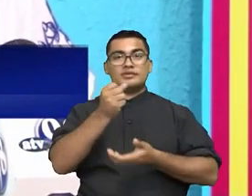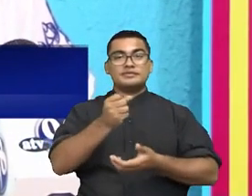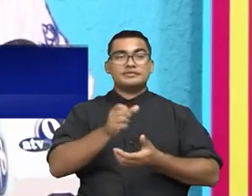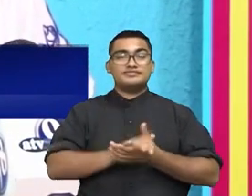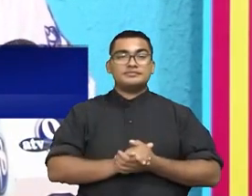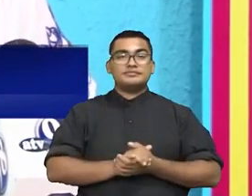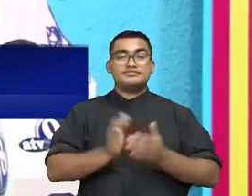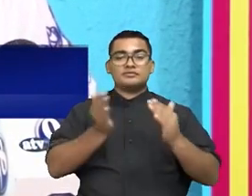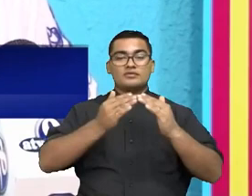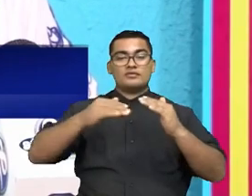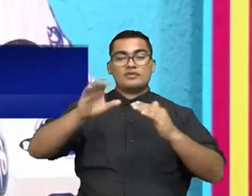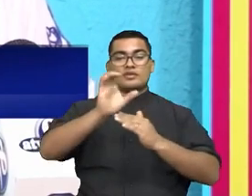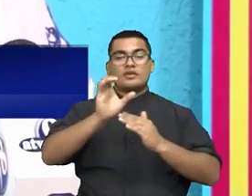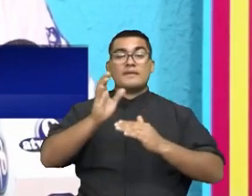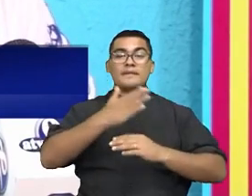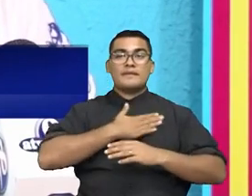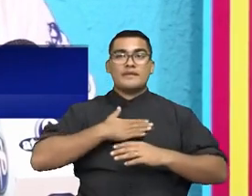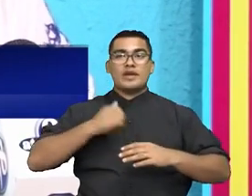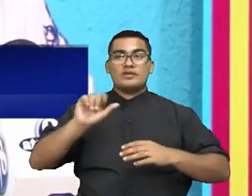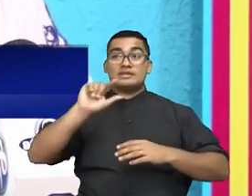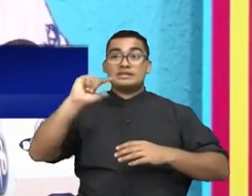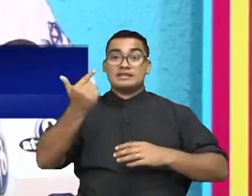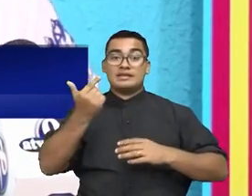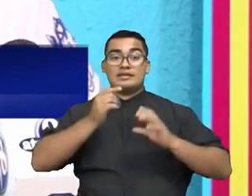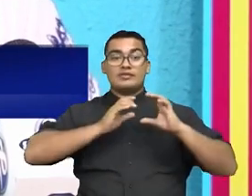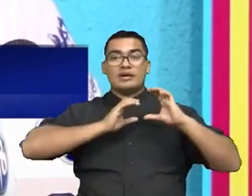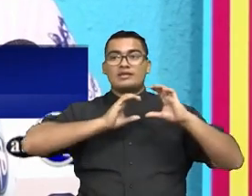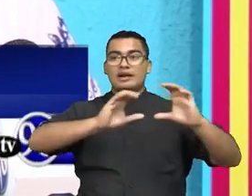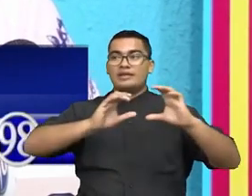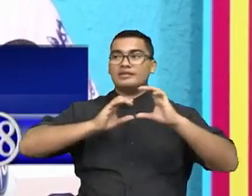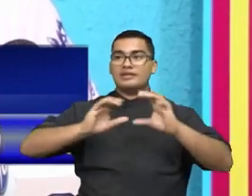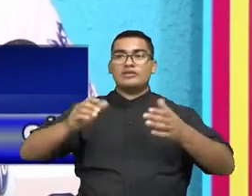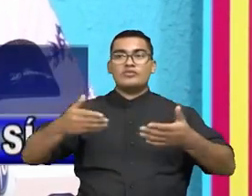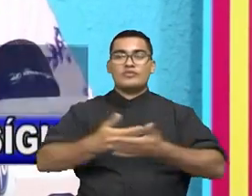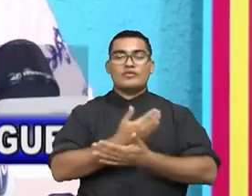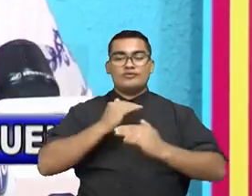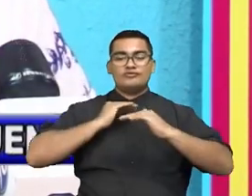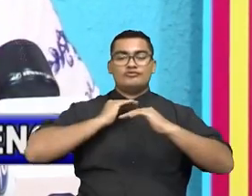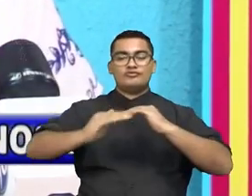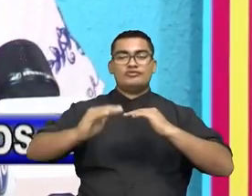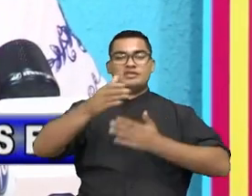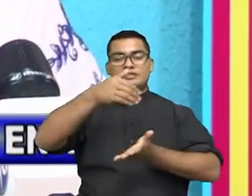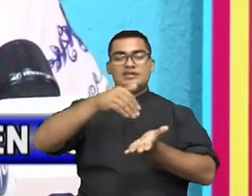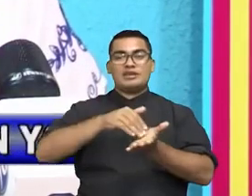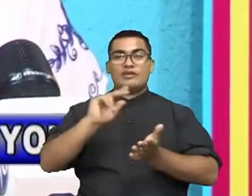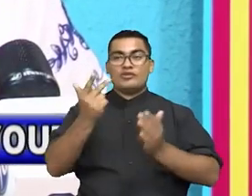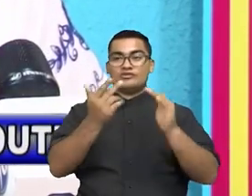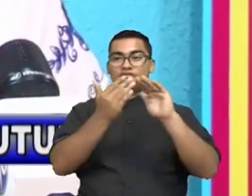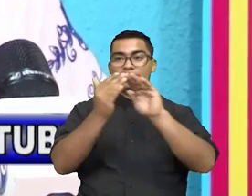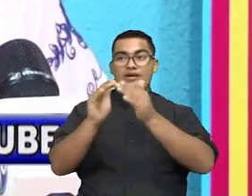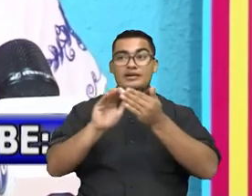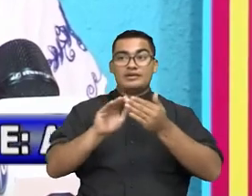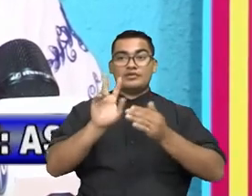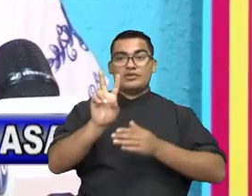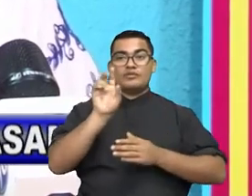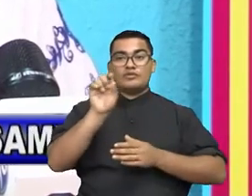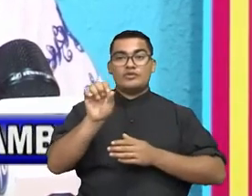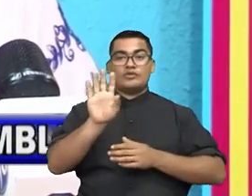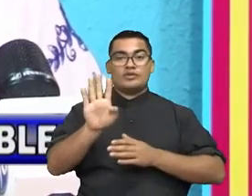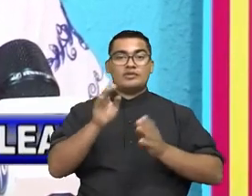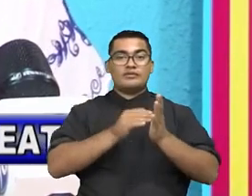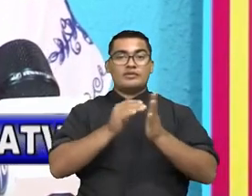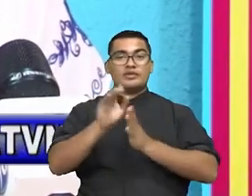En Corinto, el mejoramiento de 7 calles urbanas en el barrio Central 8, con una inversión de 2.4 millones